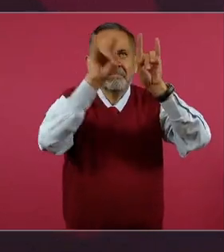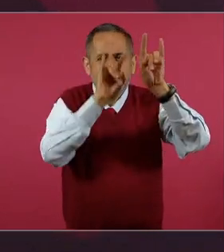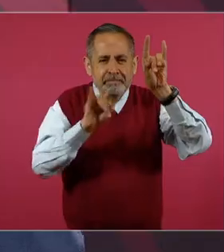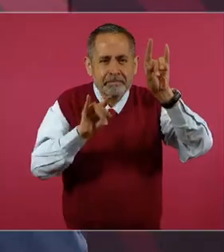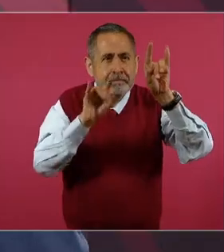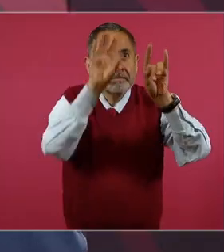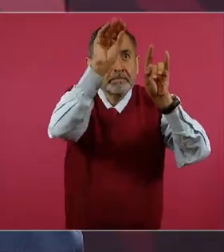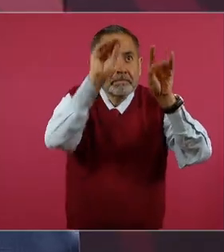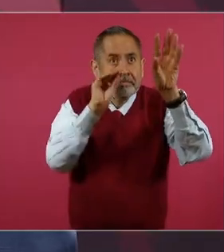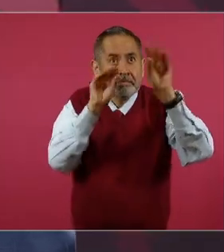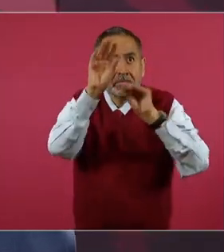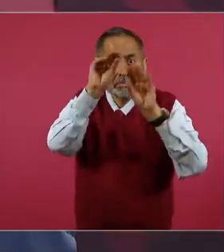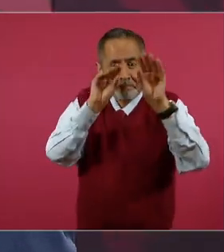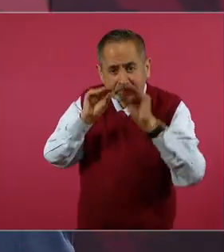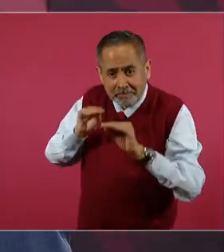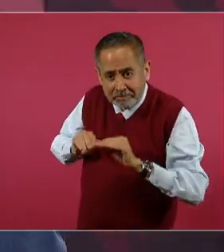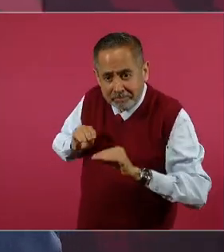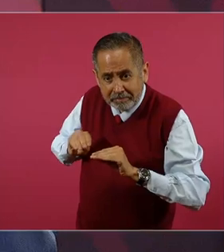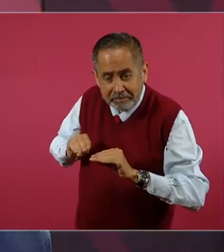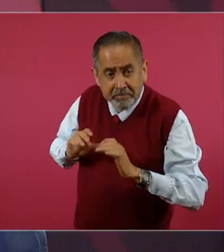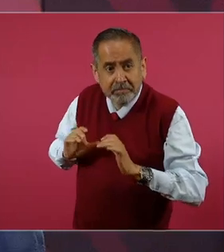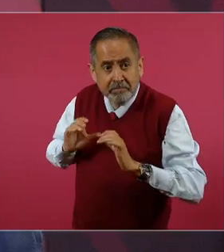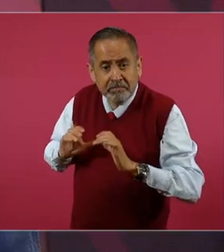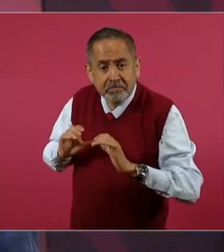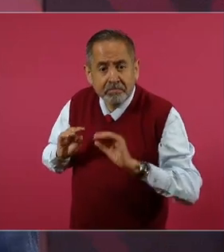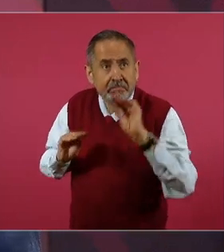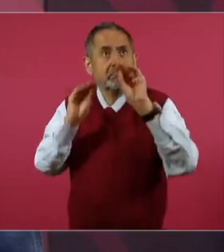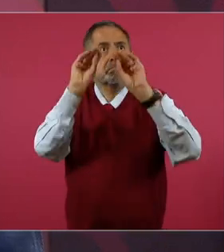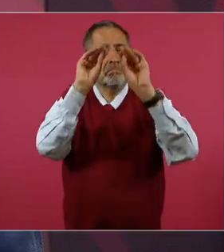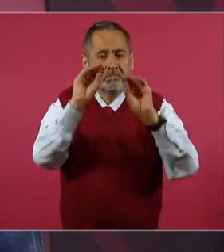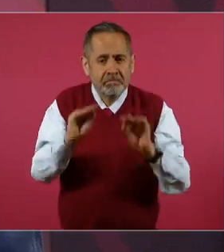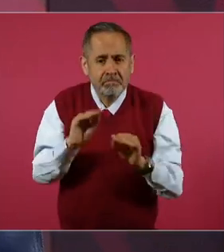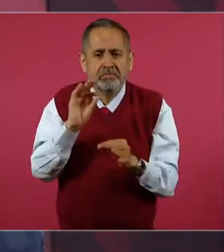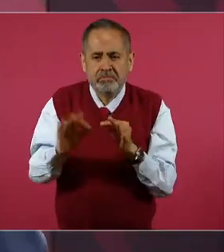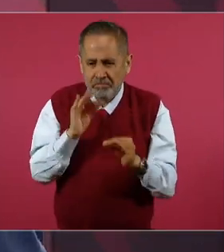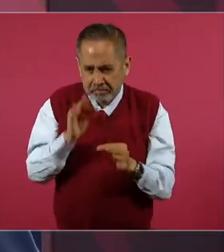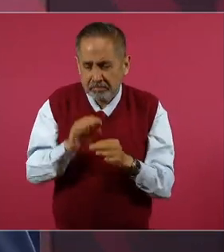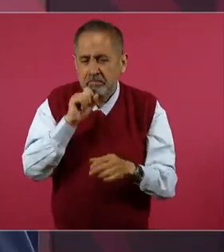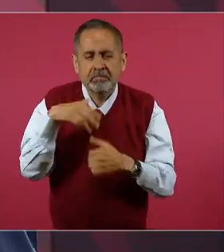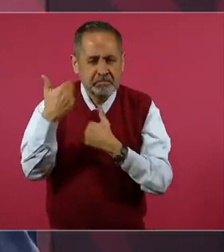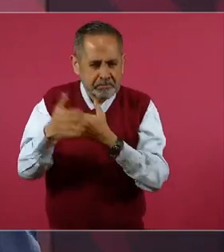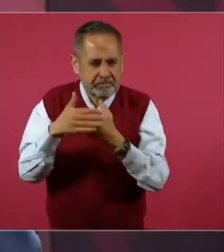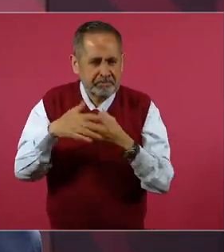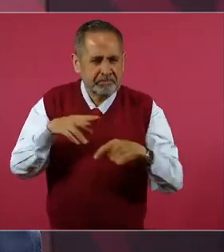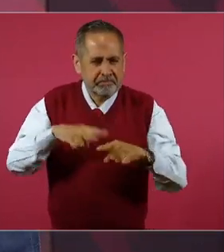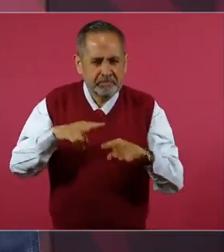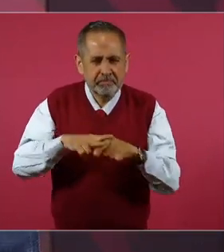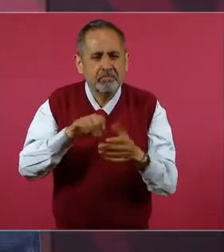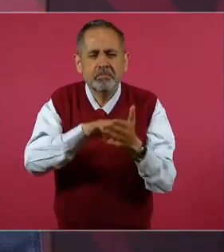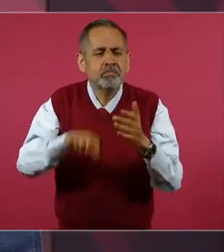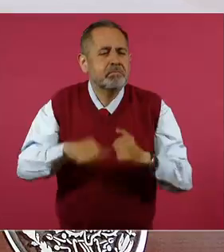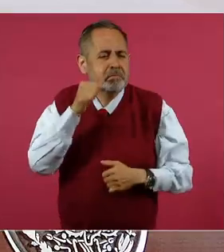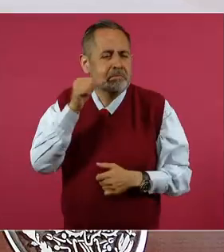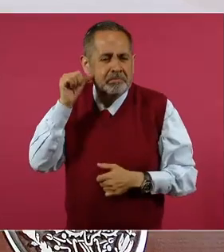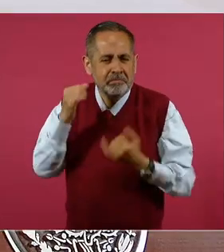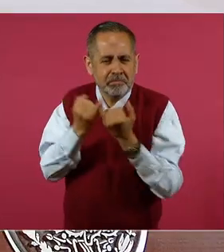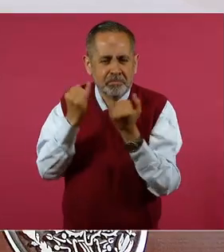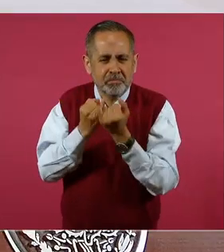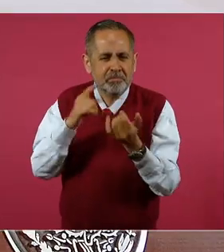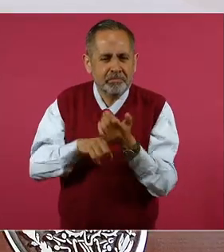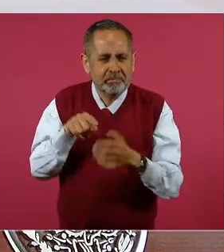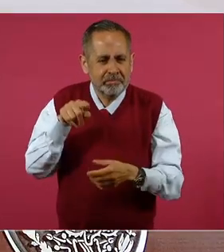está el proyecto para un parque también del muralismo, como el que inauguramos ayer en la